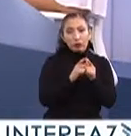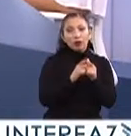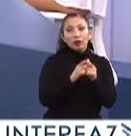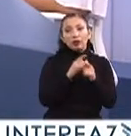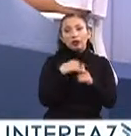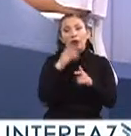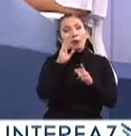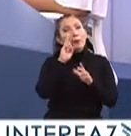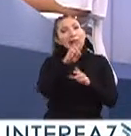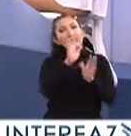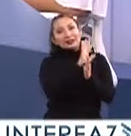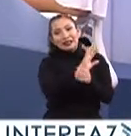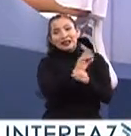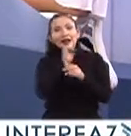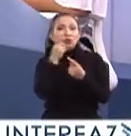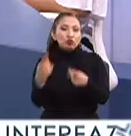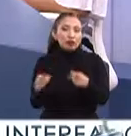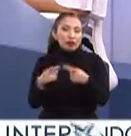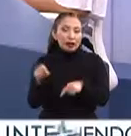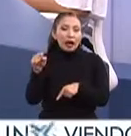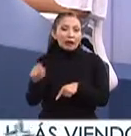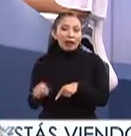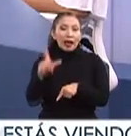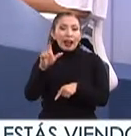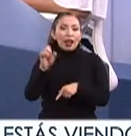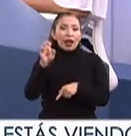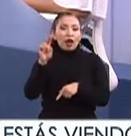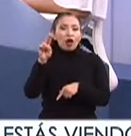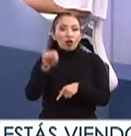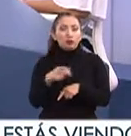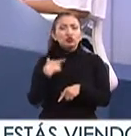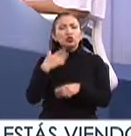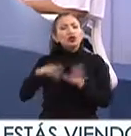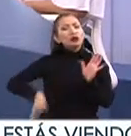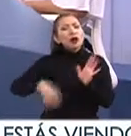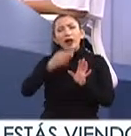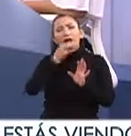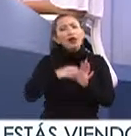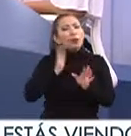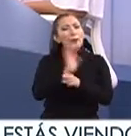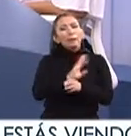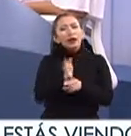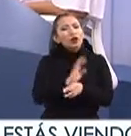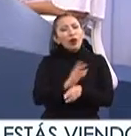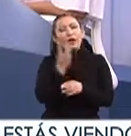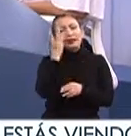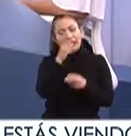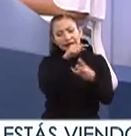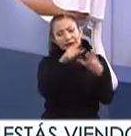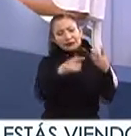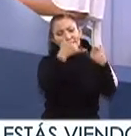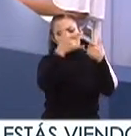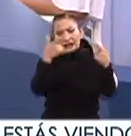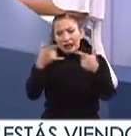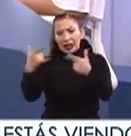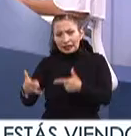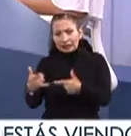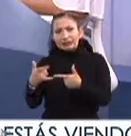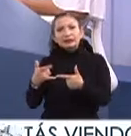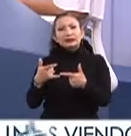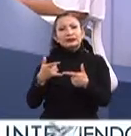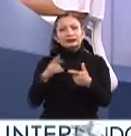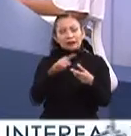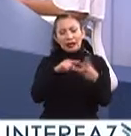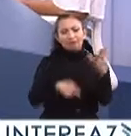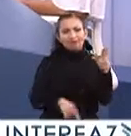¿no? Desde el documental y por supuesto la música de León. Nos estabas comentando del documental, estas tres perspectivas, tres trincheras, tres